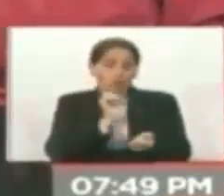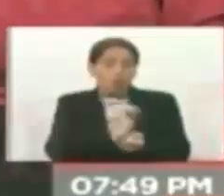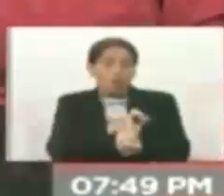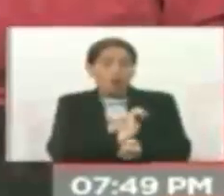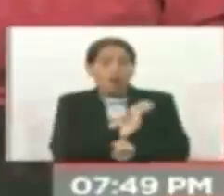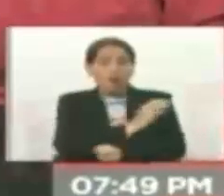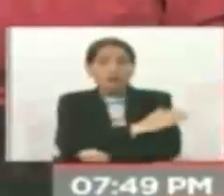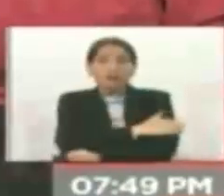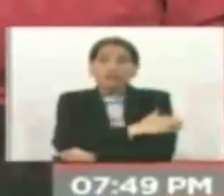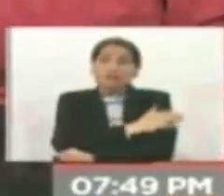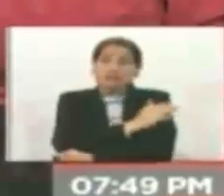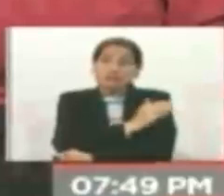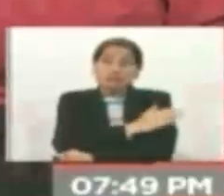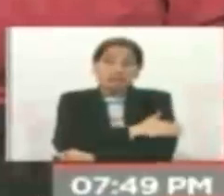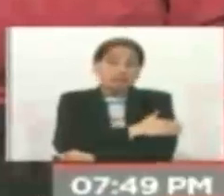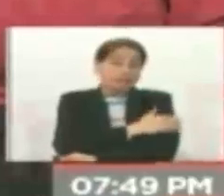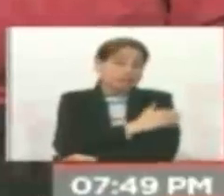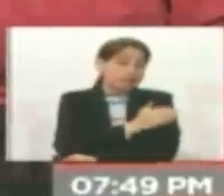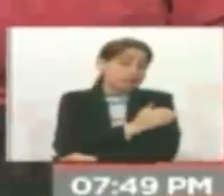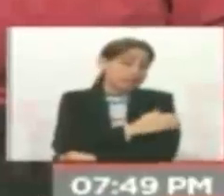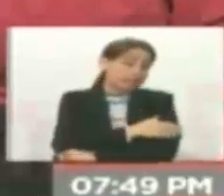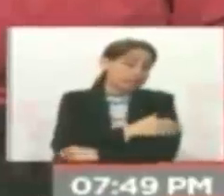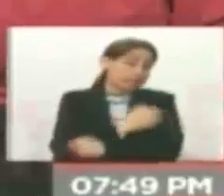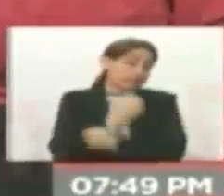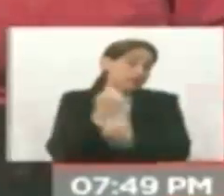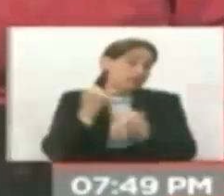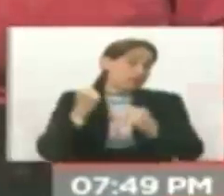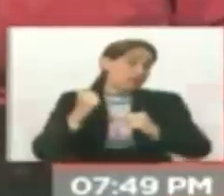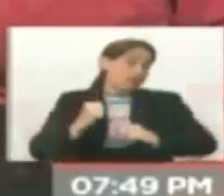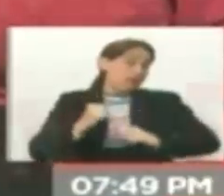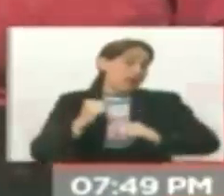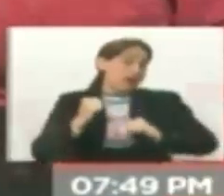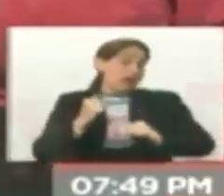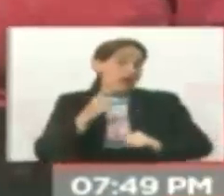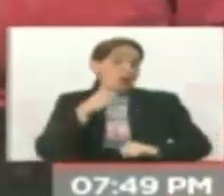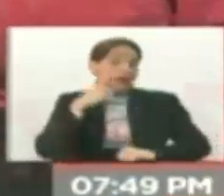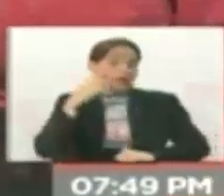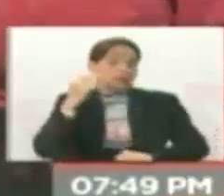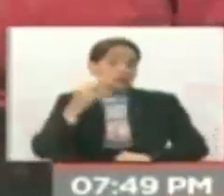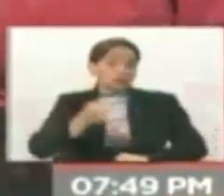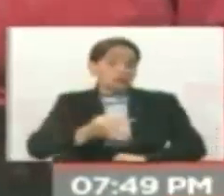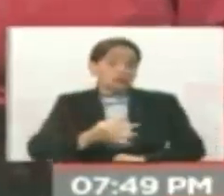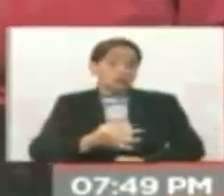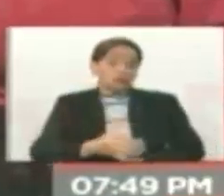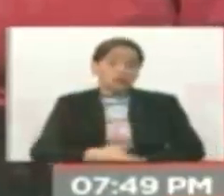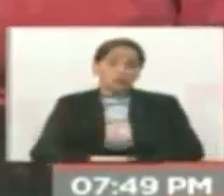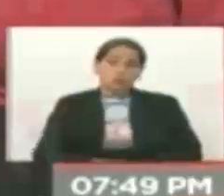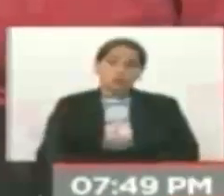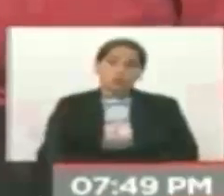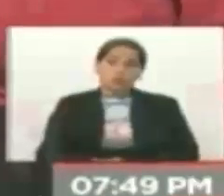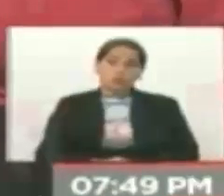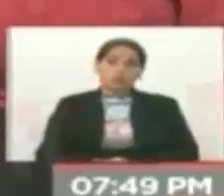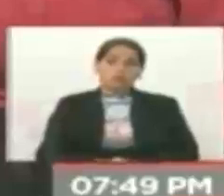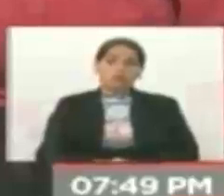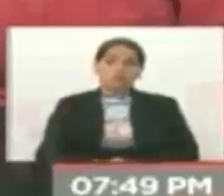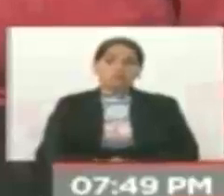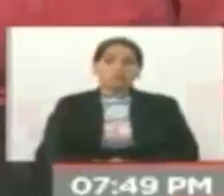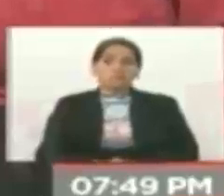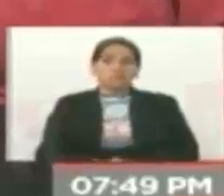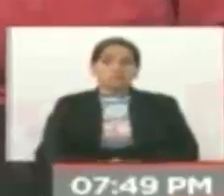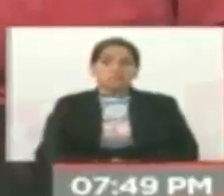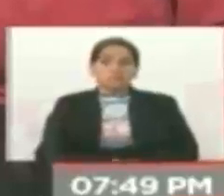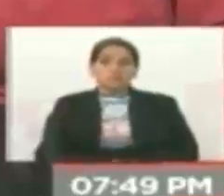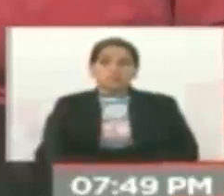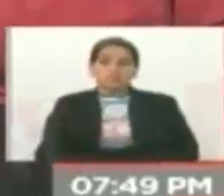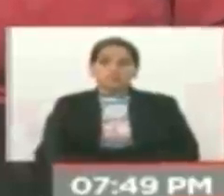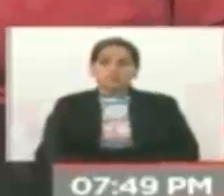la nada y aseguró que dentro de 10 días sus socios le preguntarán por qué se fue de viaje. Vamos a hacer lo que tengamos que hacer